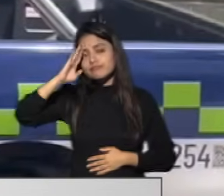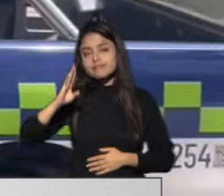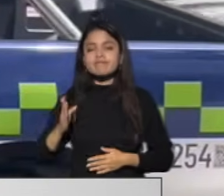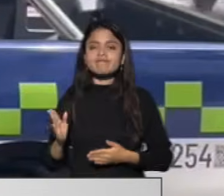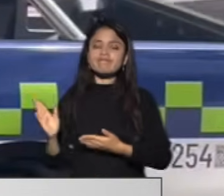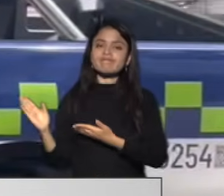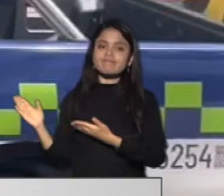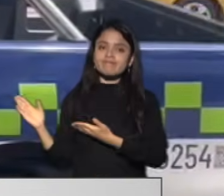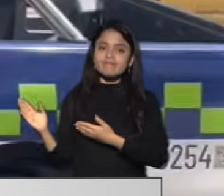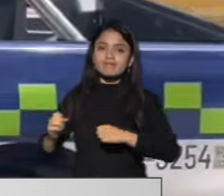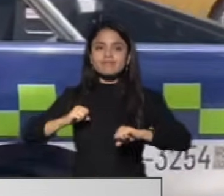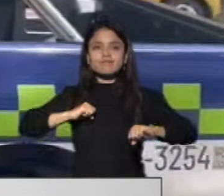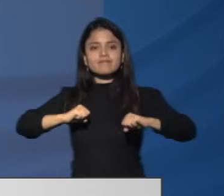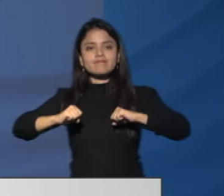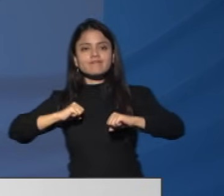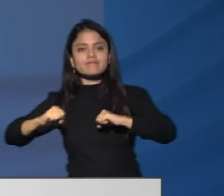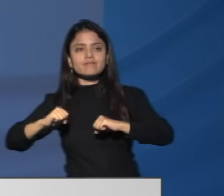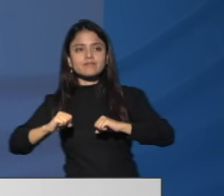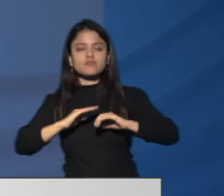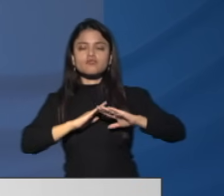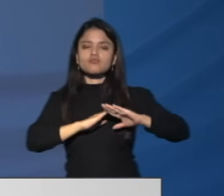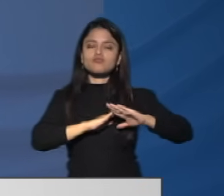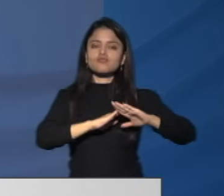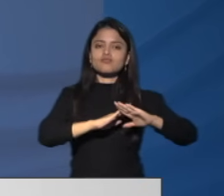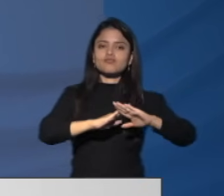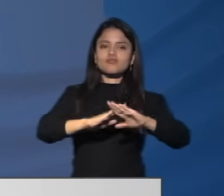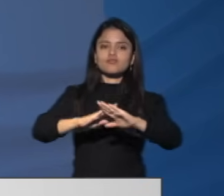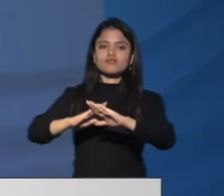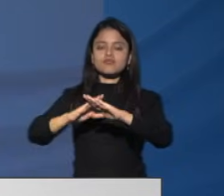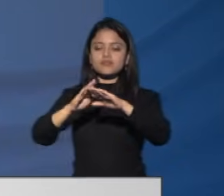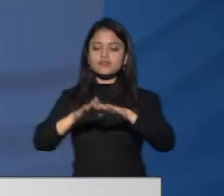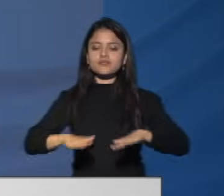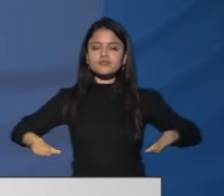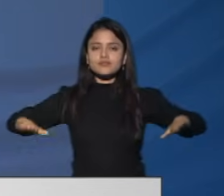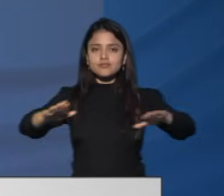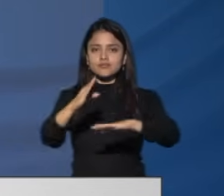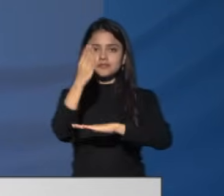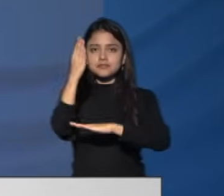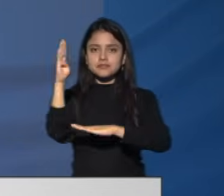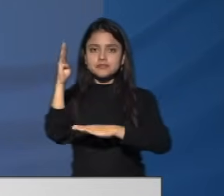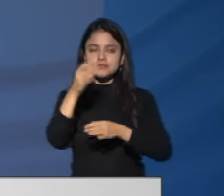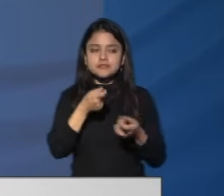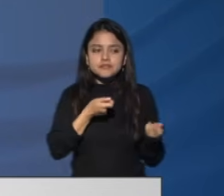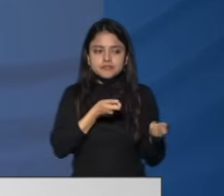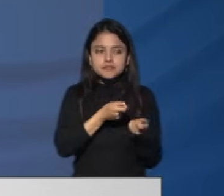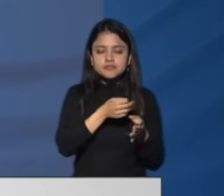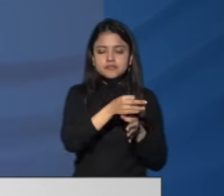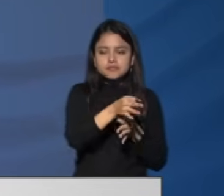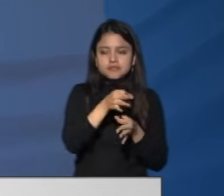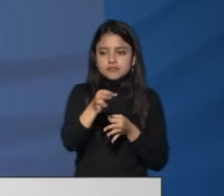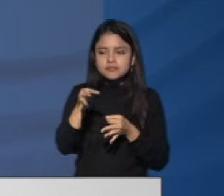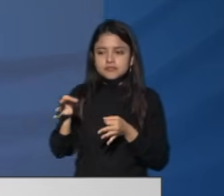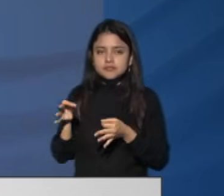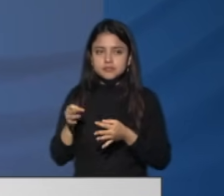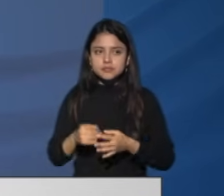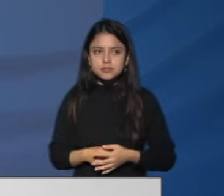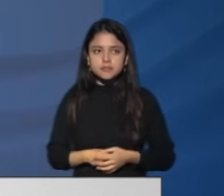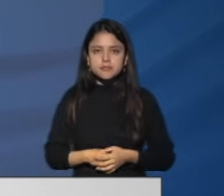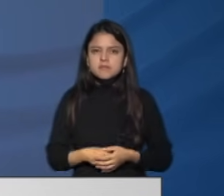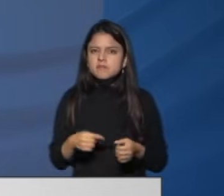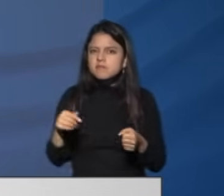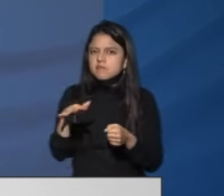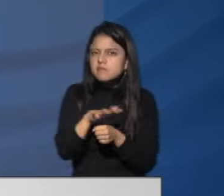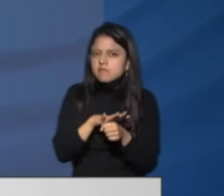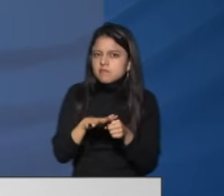contribuyendo al mantenimiento de las condiciones de convivencia y seguridad ciudadana en Barranquilla y su área metropolitana. La captura se hizo efectiva en el barrio Hipódromo